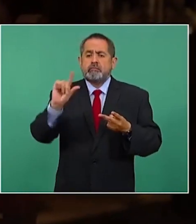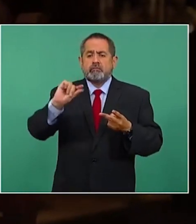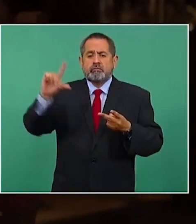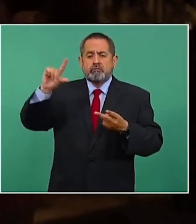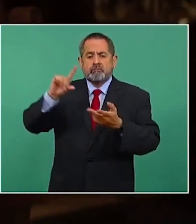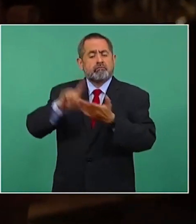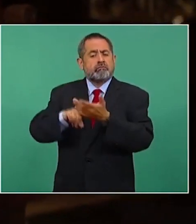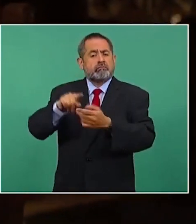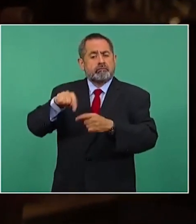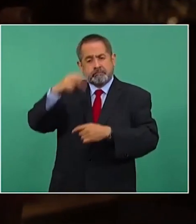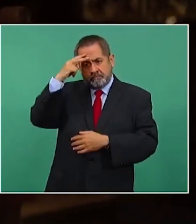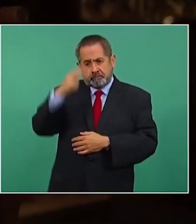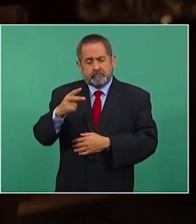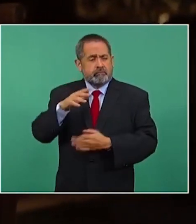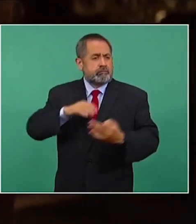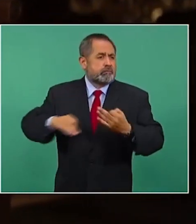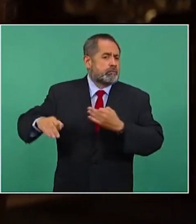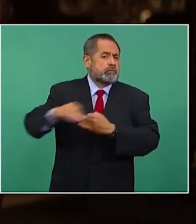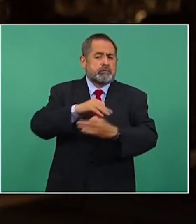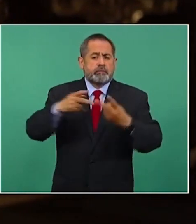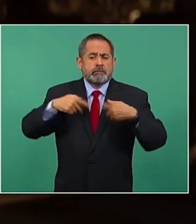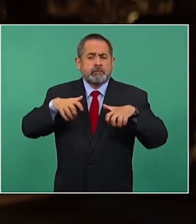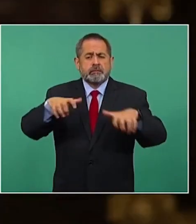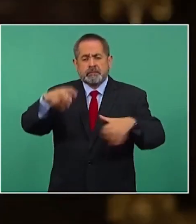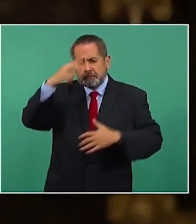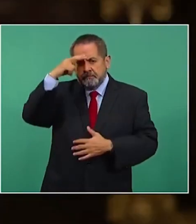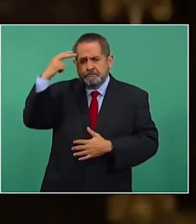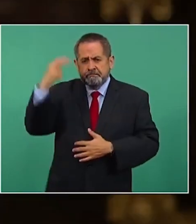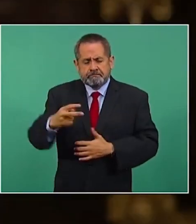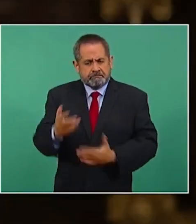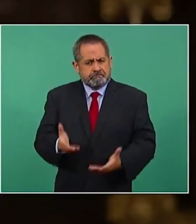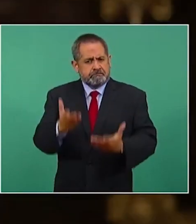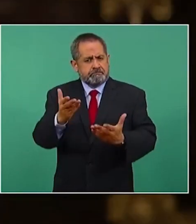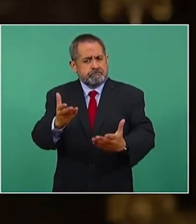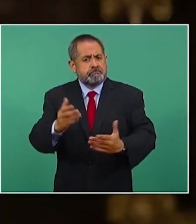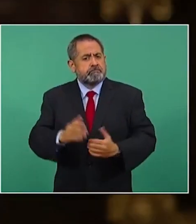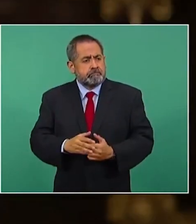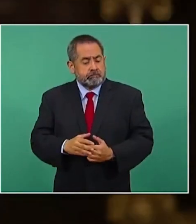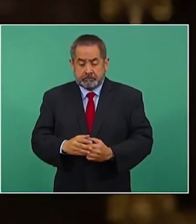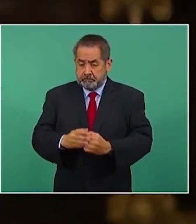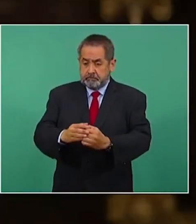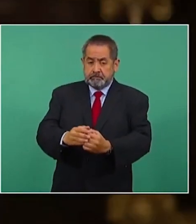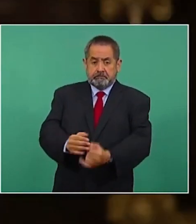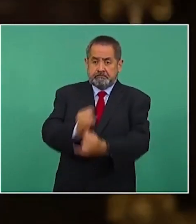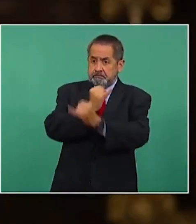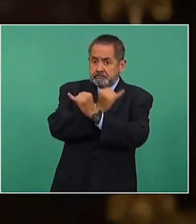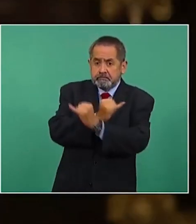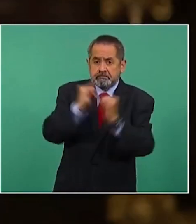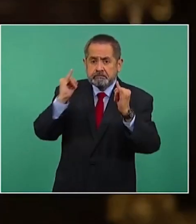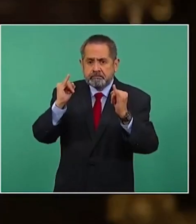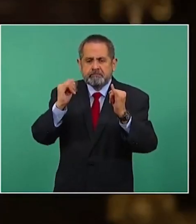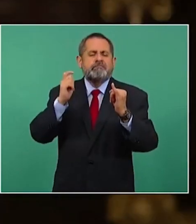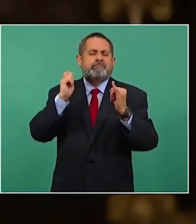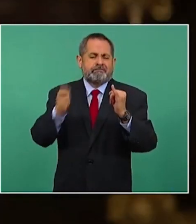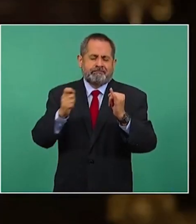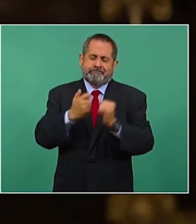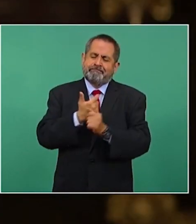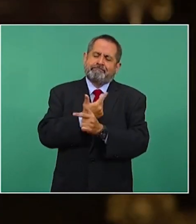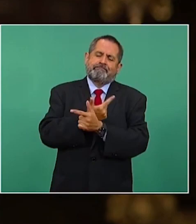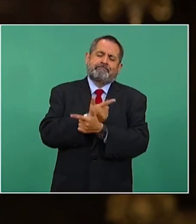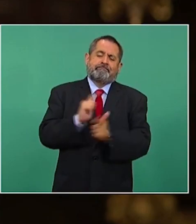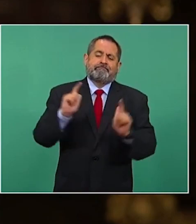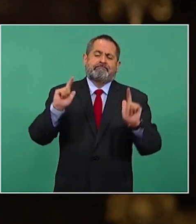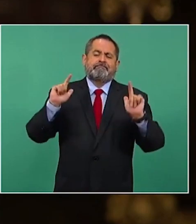respuestas. España no respondió, ignoró la carta, aunque sí y la